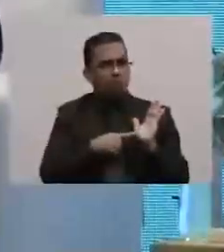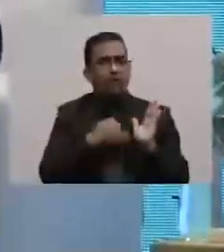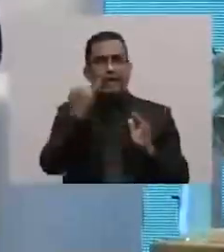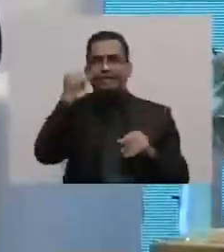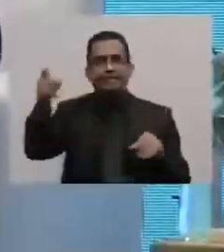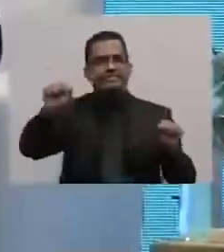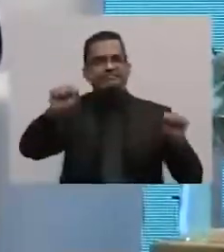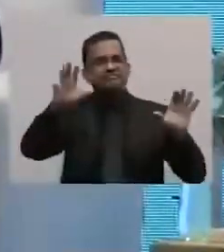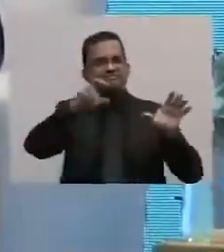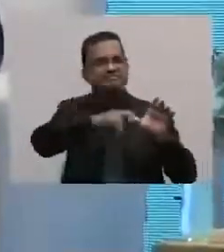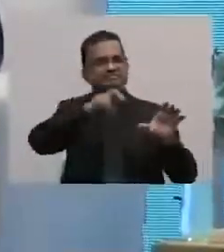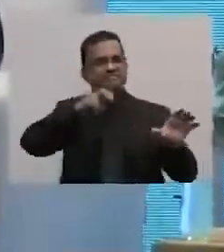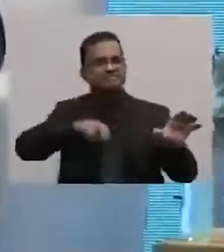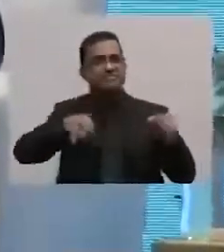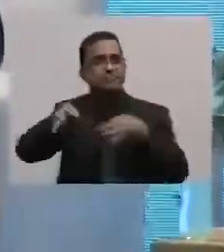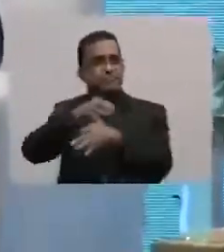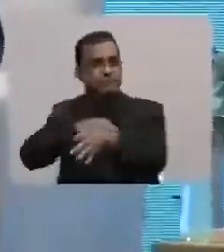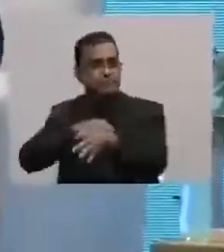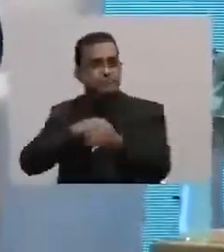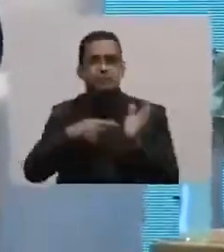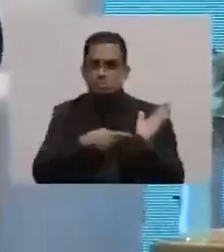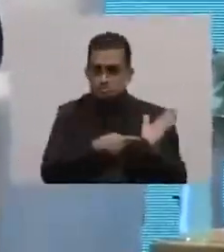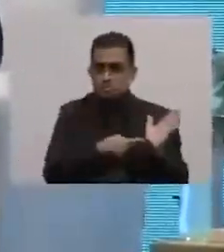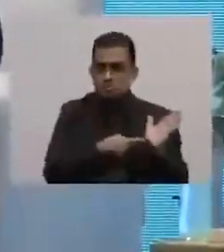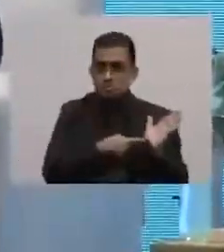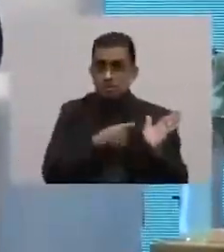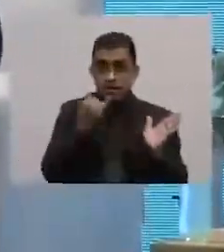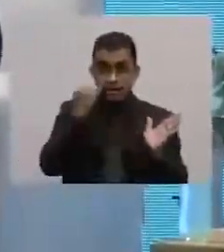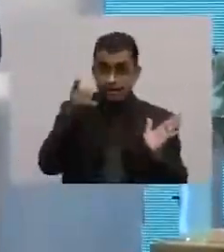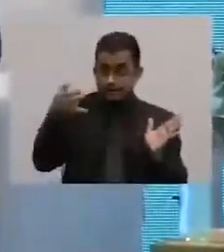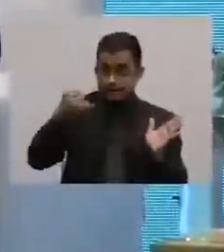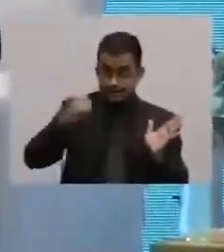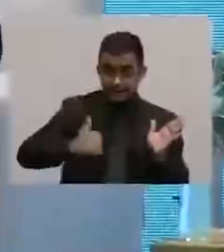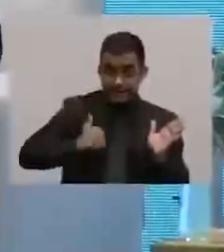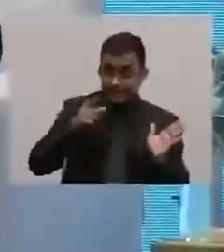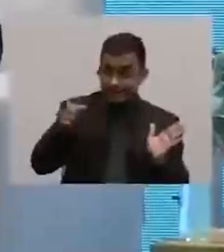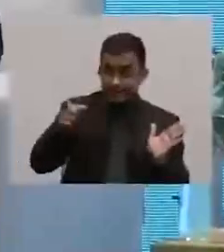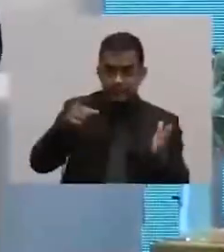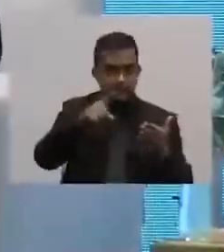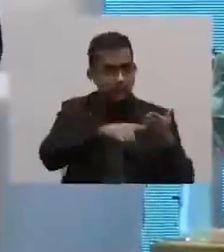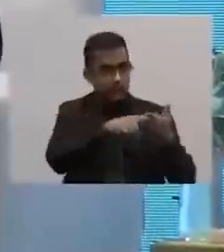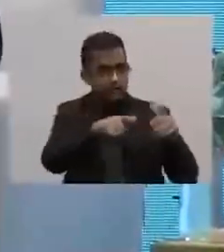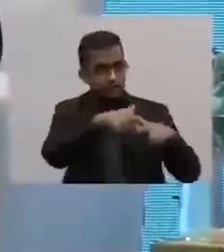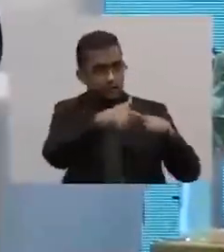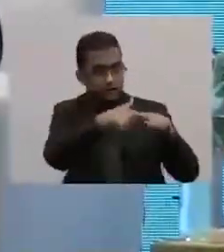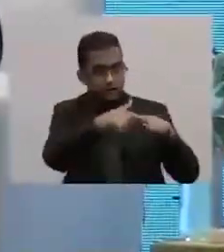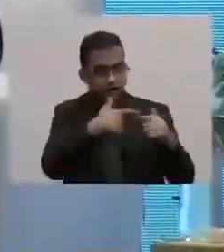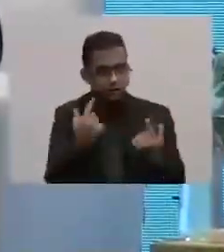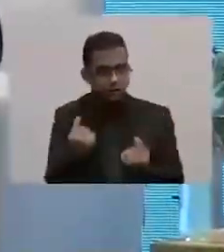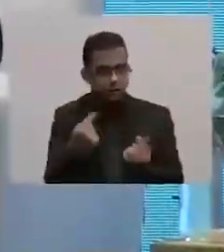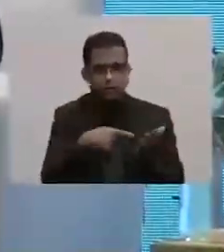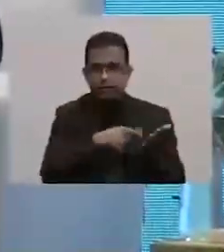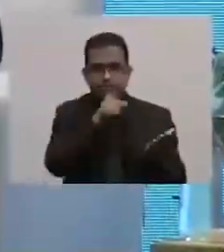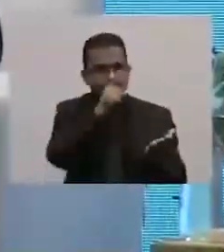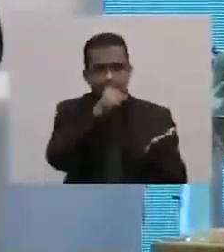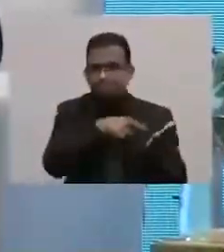lo sustituimos? Pero si un presidente está vivo en el poder y suspendemos unas elecciones, no dice